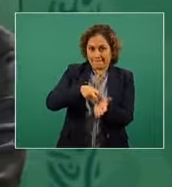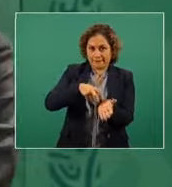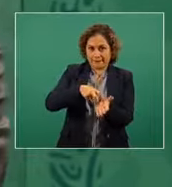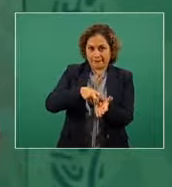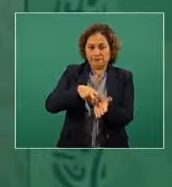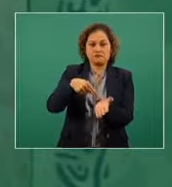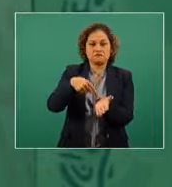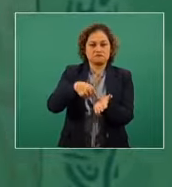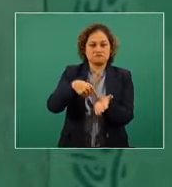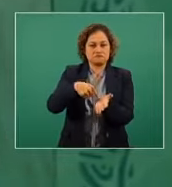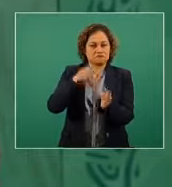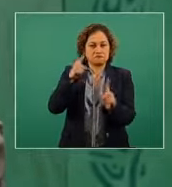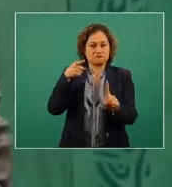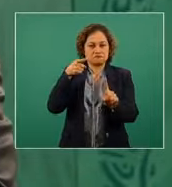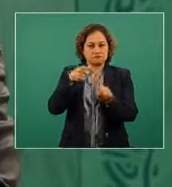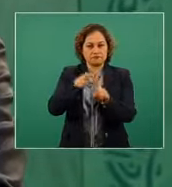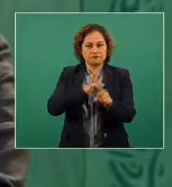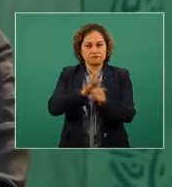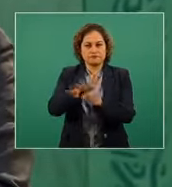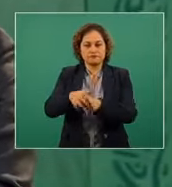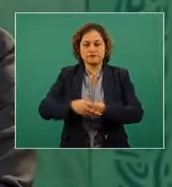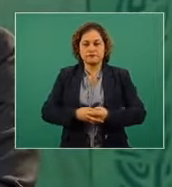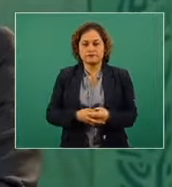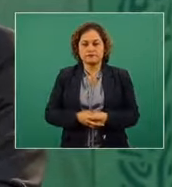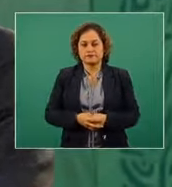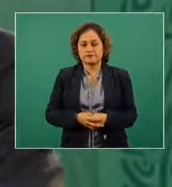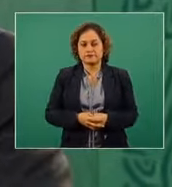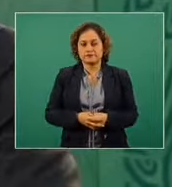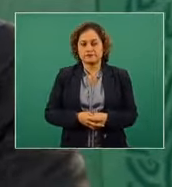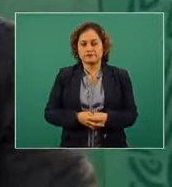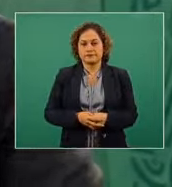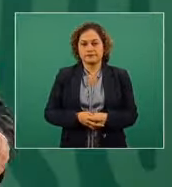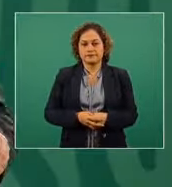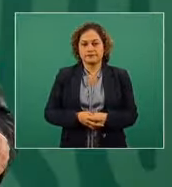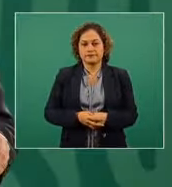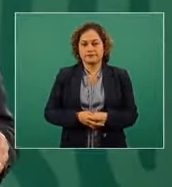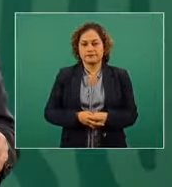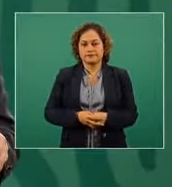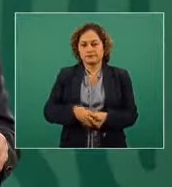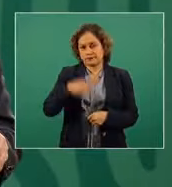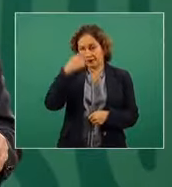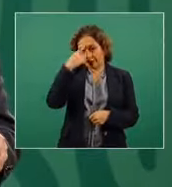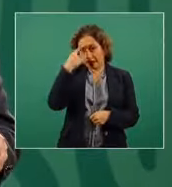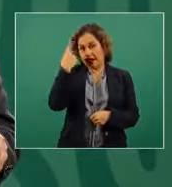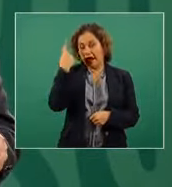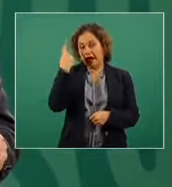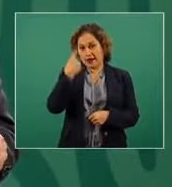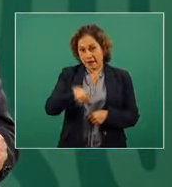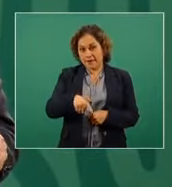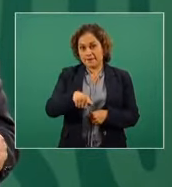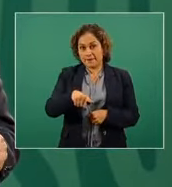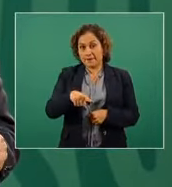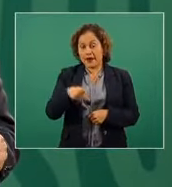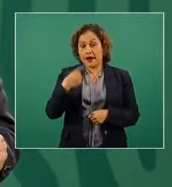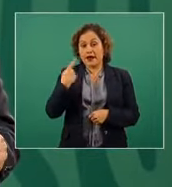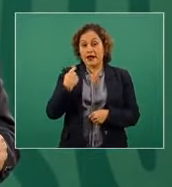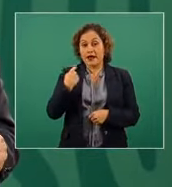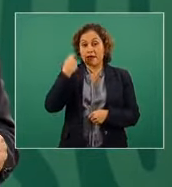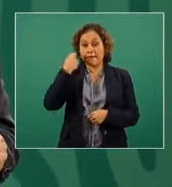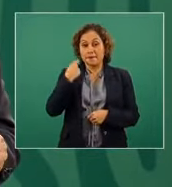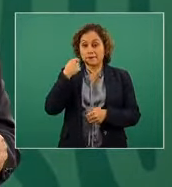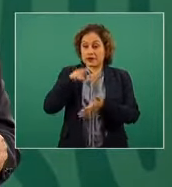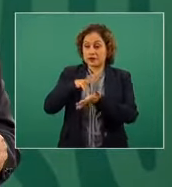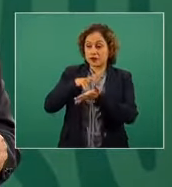para que se convirtiera en un derecho constitucional la pensión a los adultos